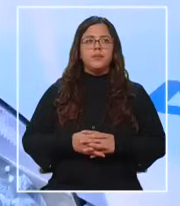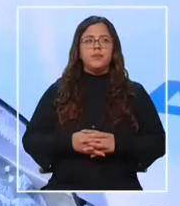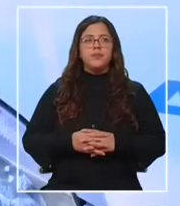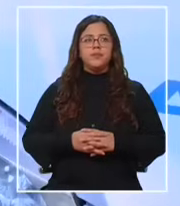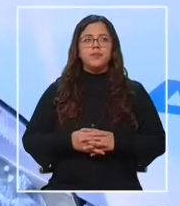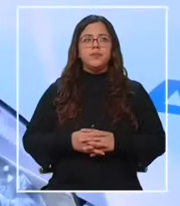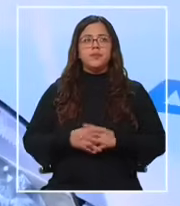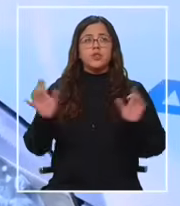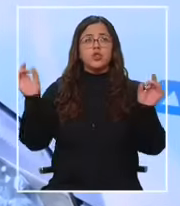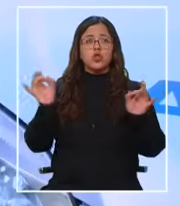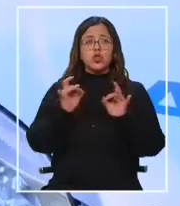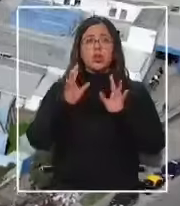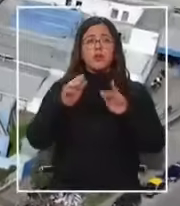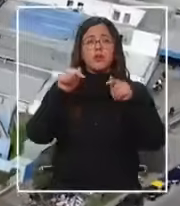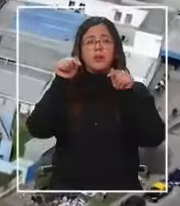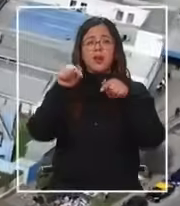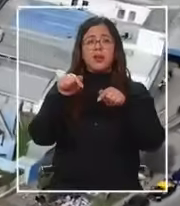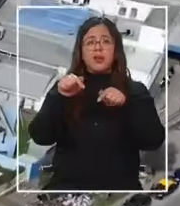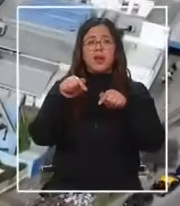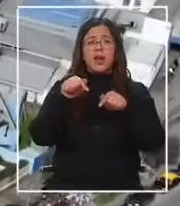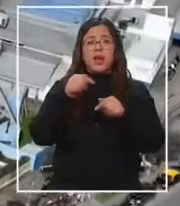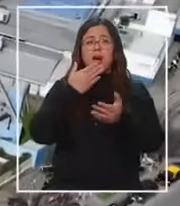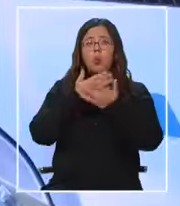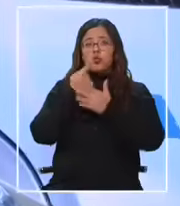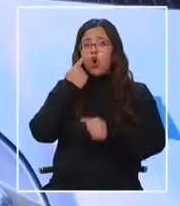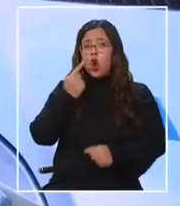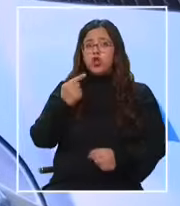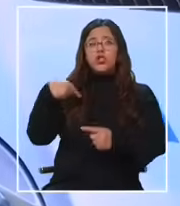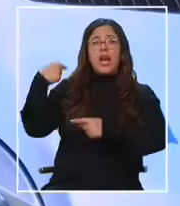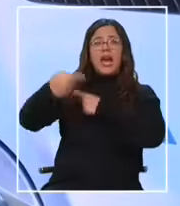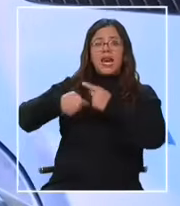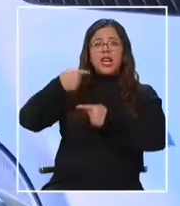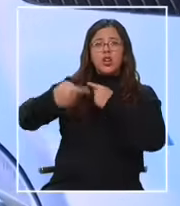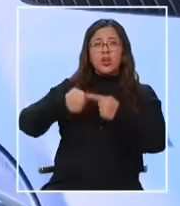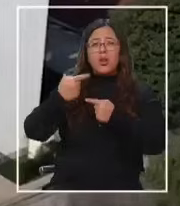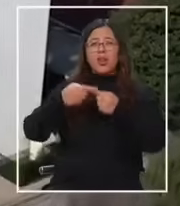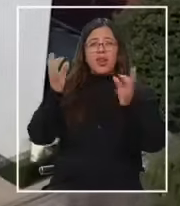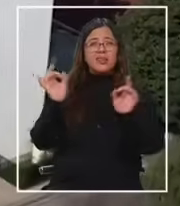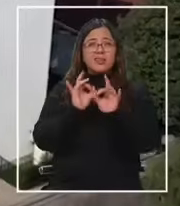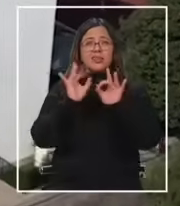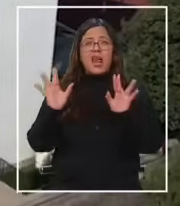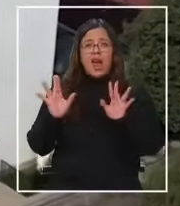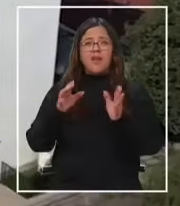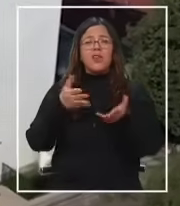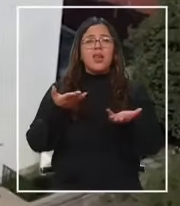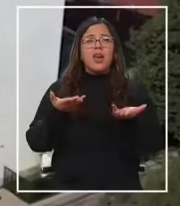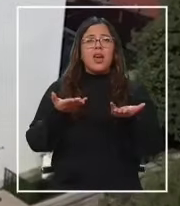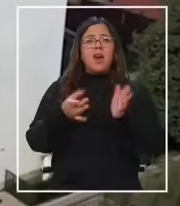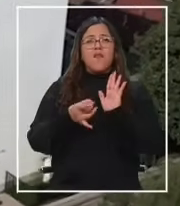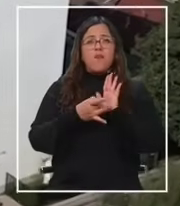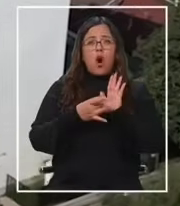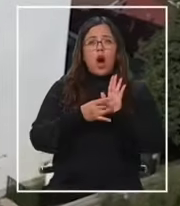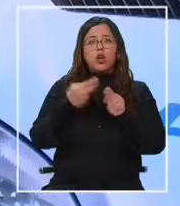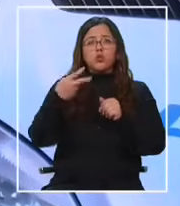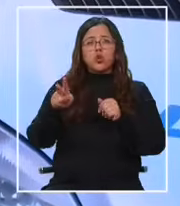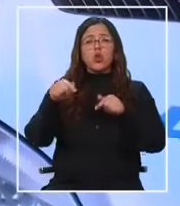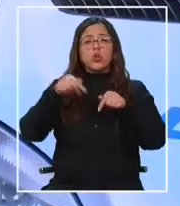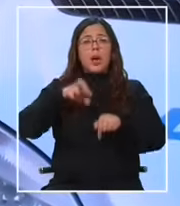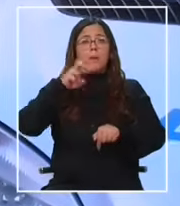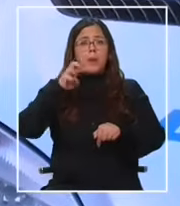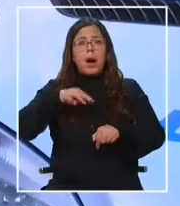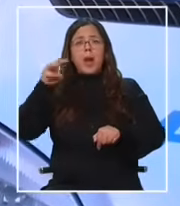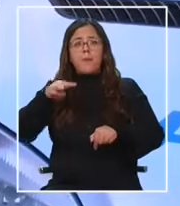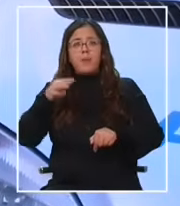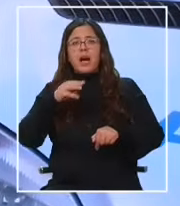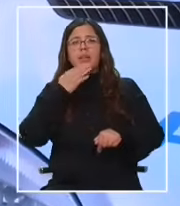se entiende su llegada hasta aquí al conocer su historia de permanentes y gravísimas vulneraciones. Hoy su padre, su cuñado y